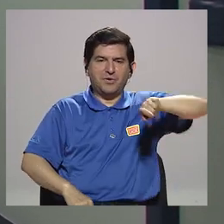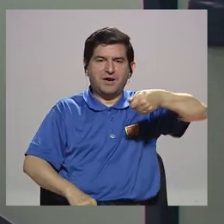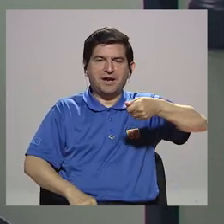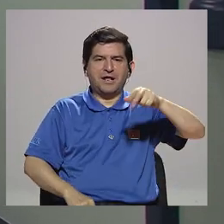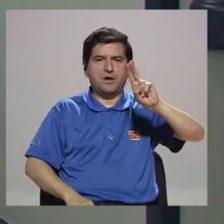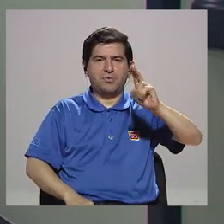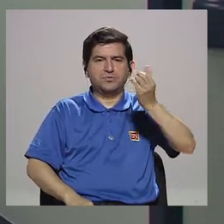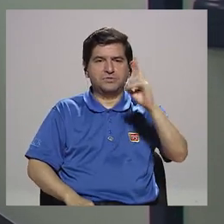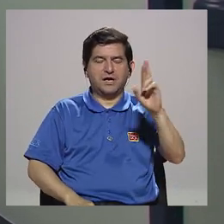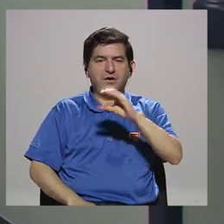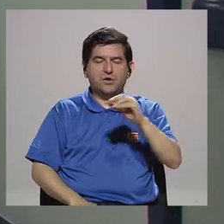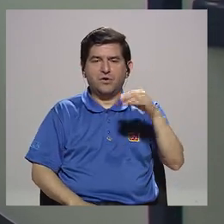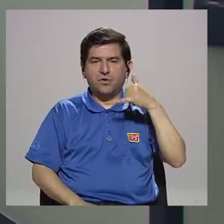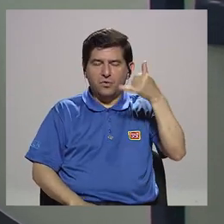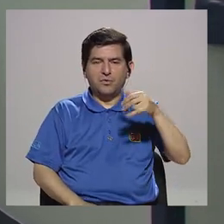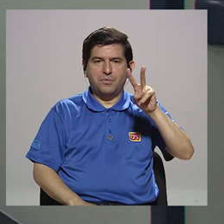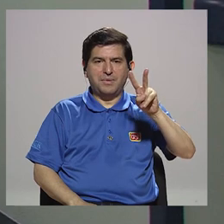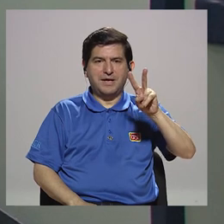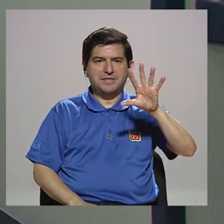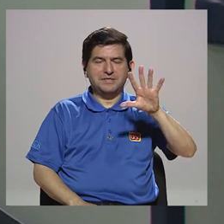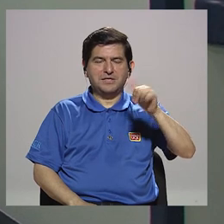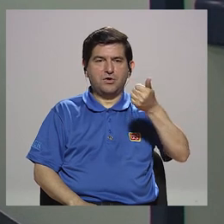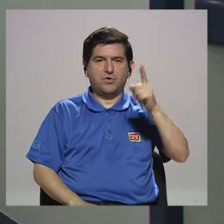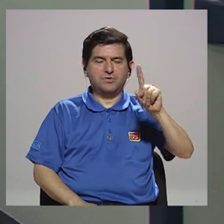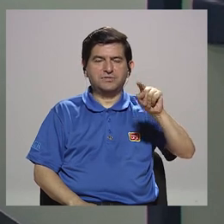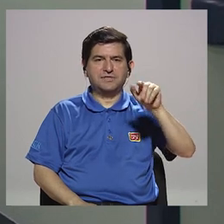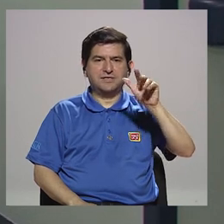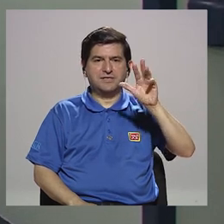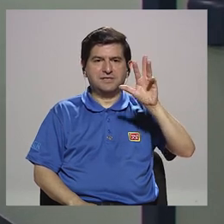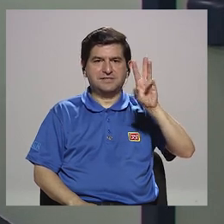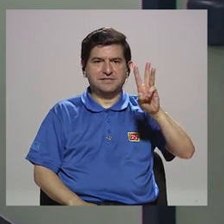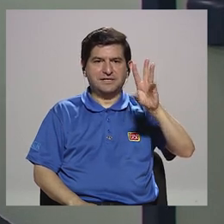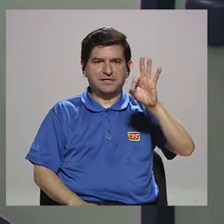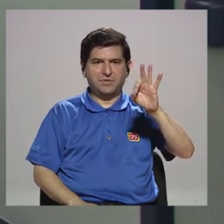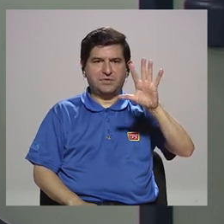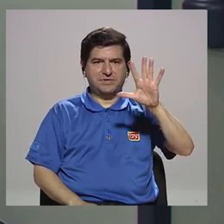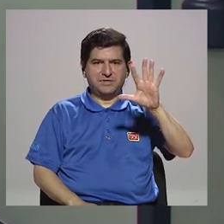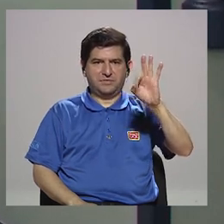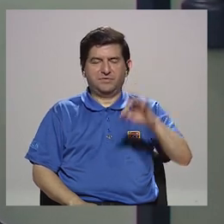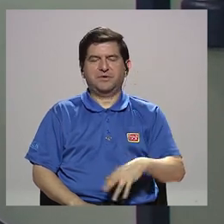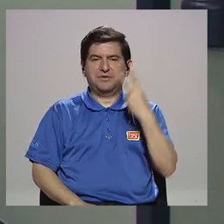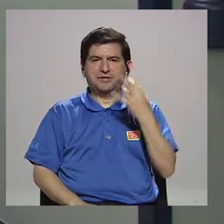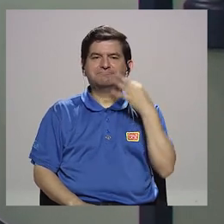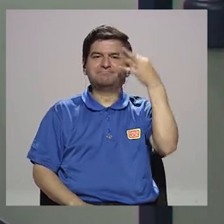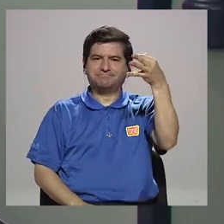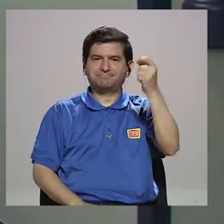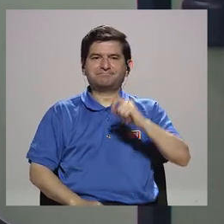Vivir Mejor Canal UCR o al teléfono 2511-6959. Hasta la próxima.